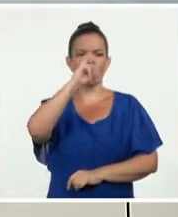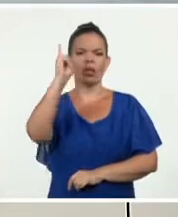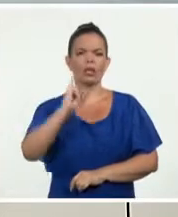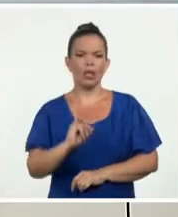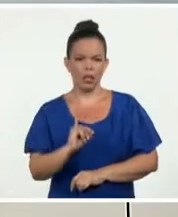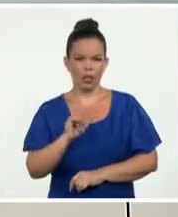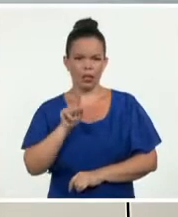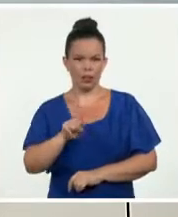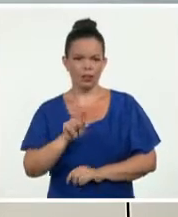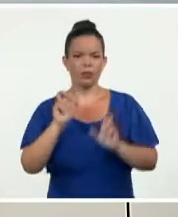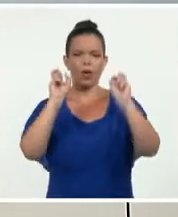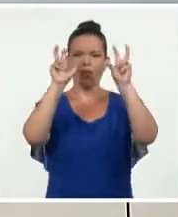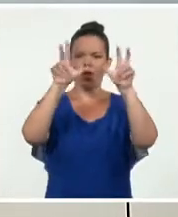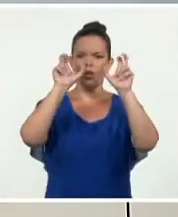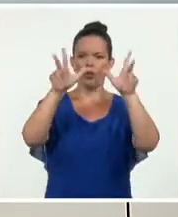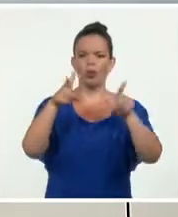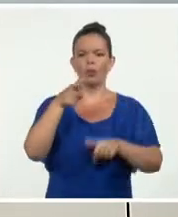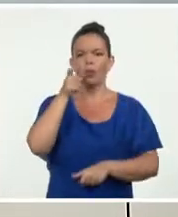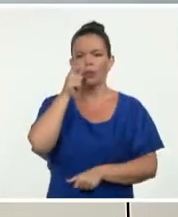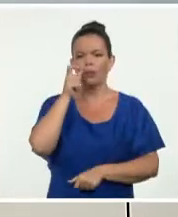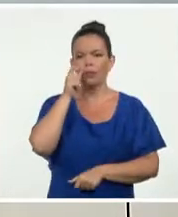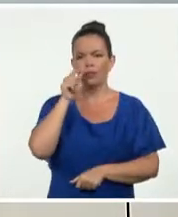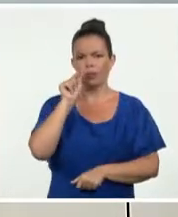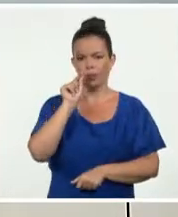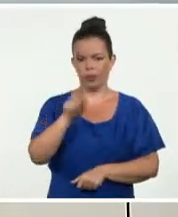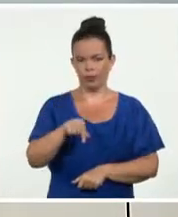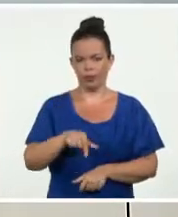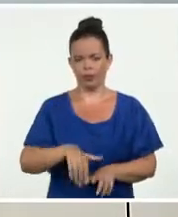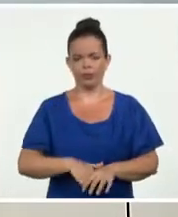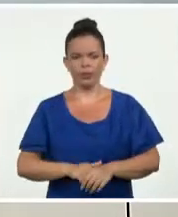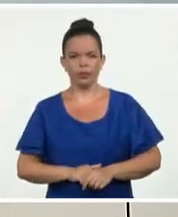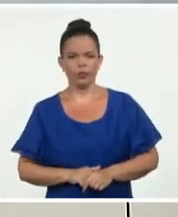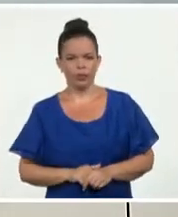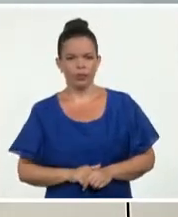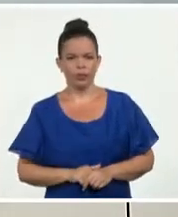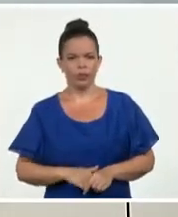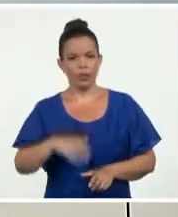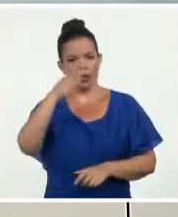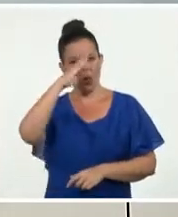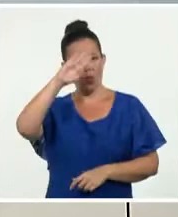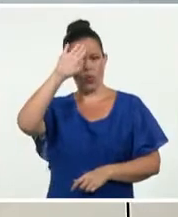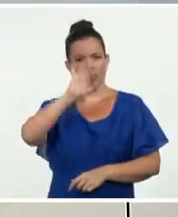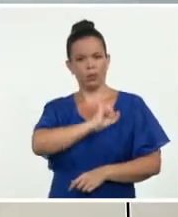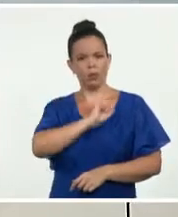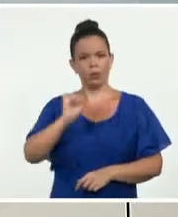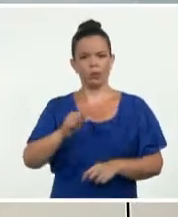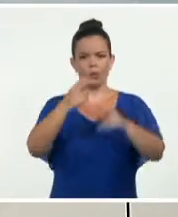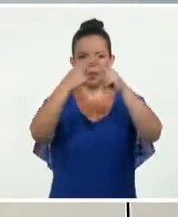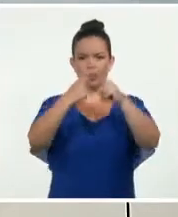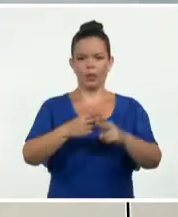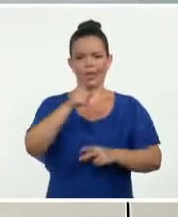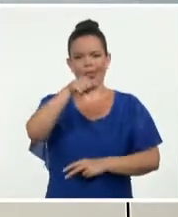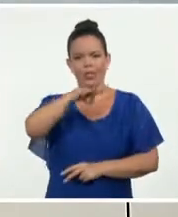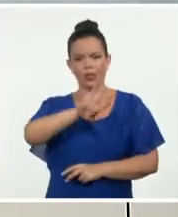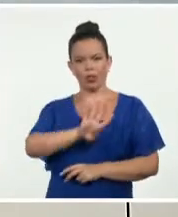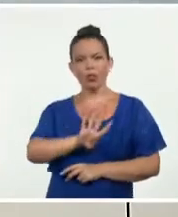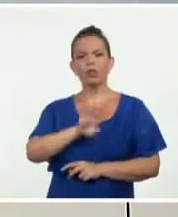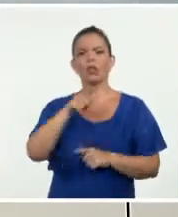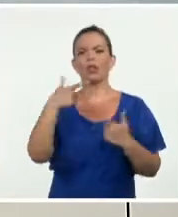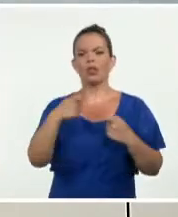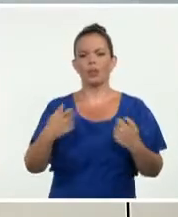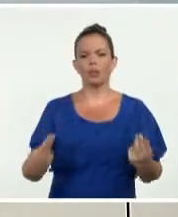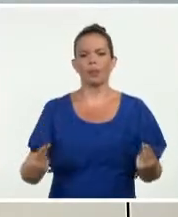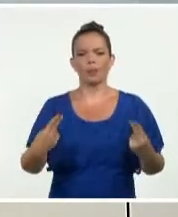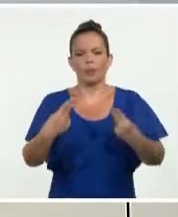evento del voleibol masculino que se desarrolla en Polonia y Eslovenia. La mayor de las Antillas clasificó en el puesto 14 y le corresponde jugar contra el